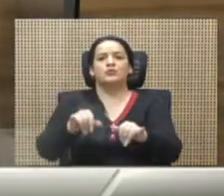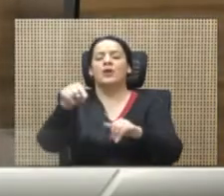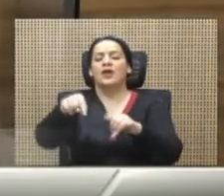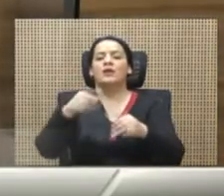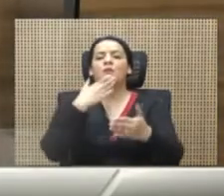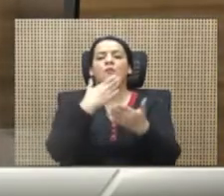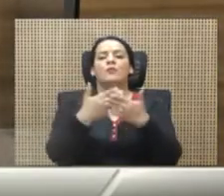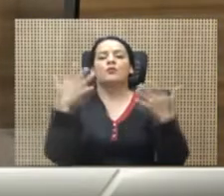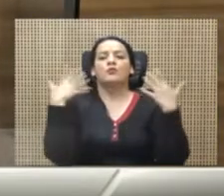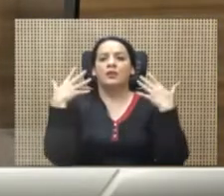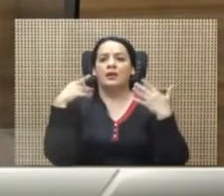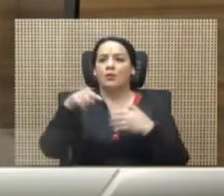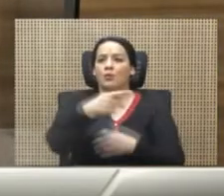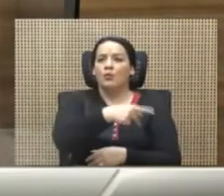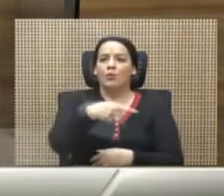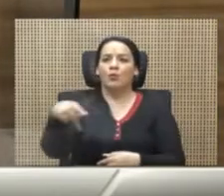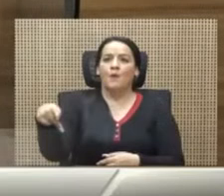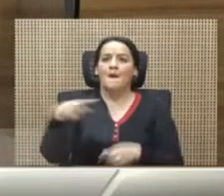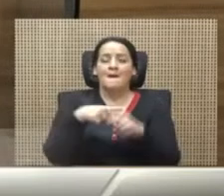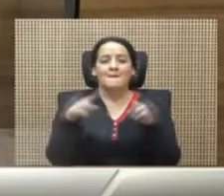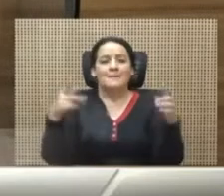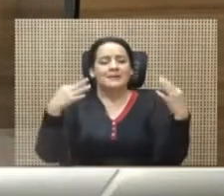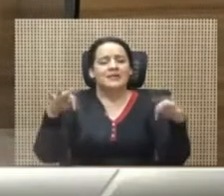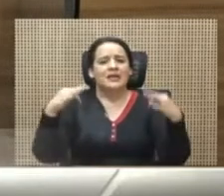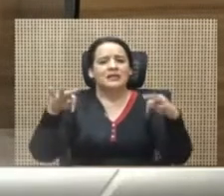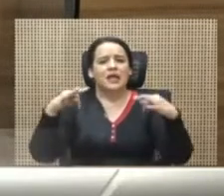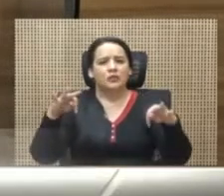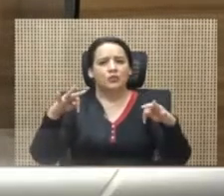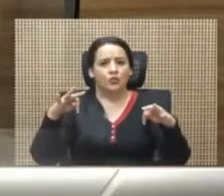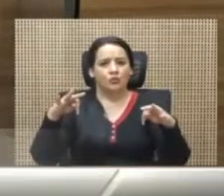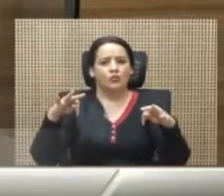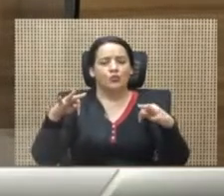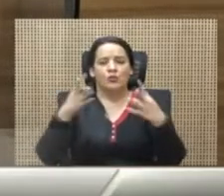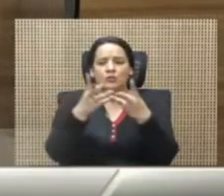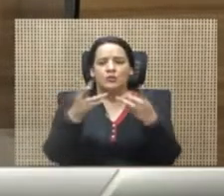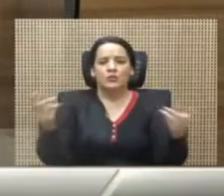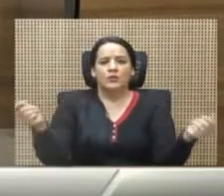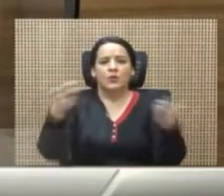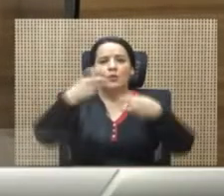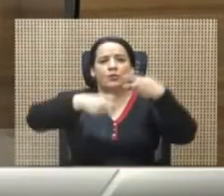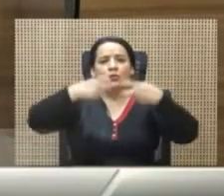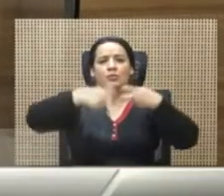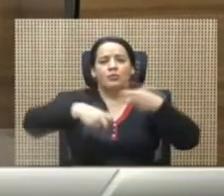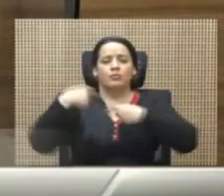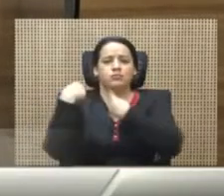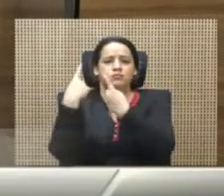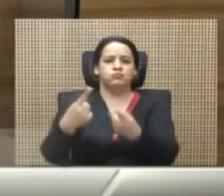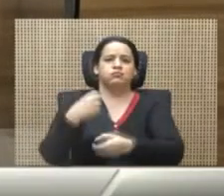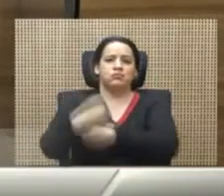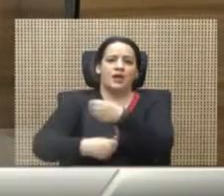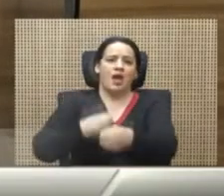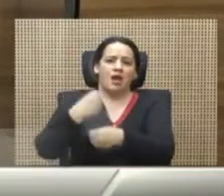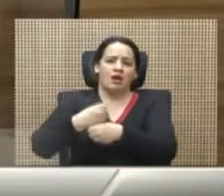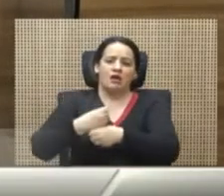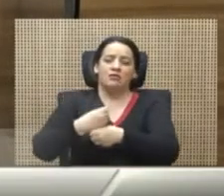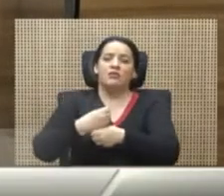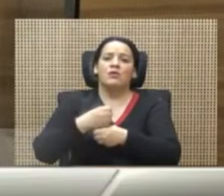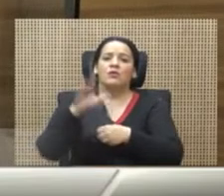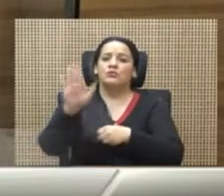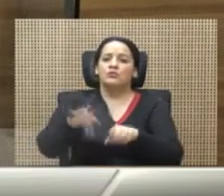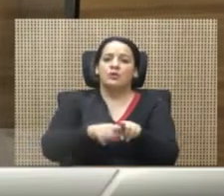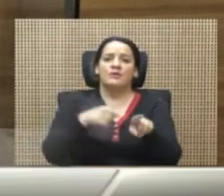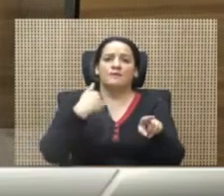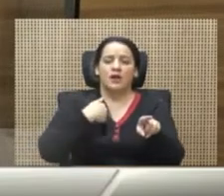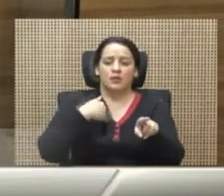Aires de Punta Arenas, tratando de resolver un problema que por años su hermano, que es alcalde, y